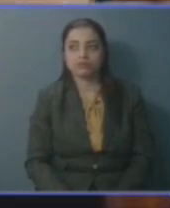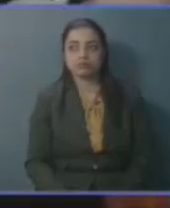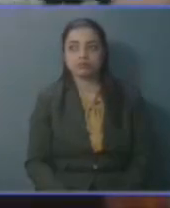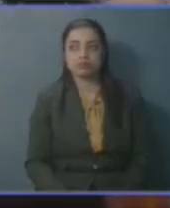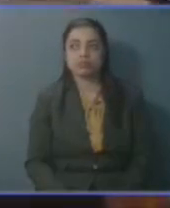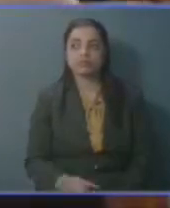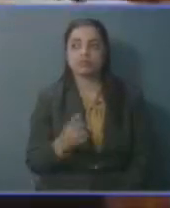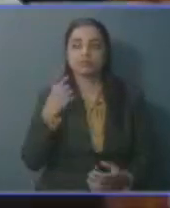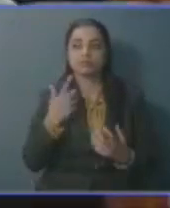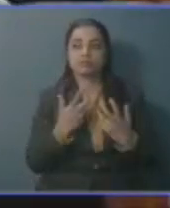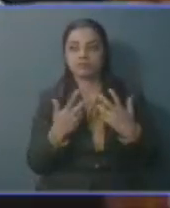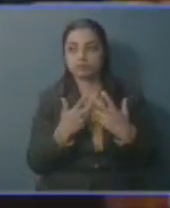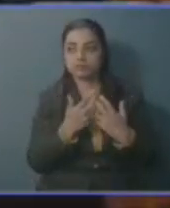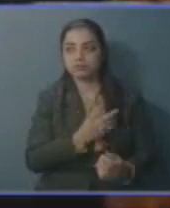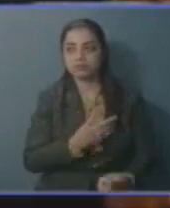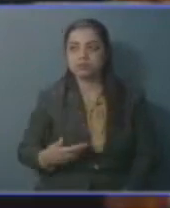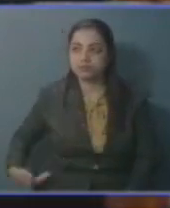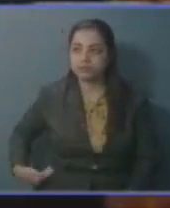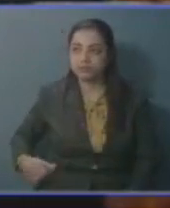presidente. Colegas,